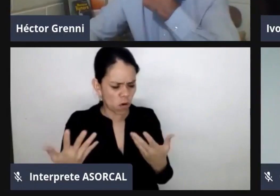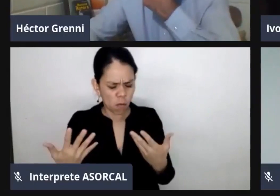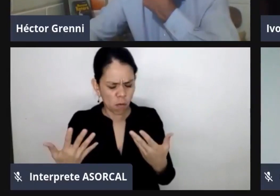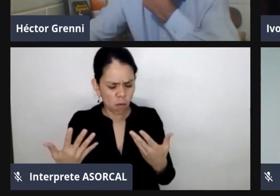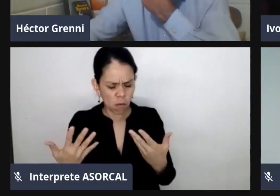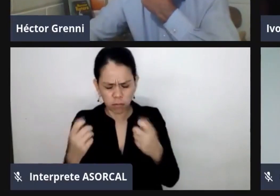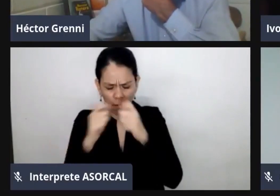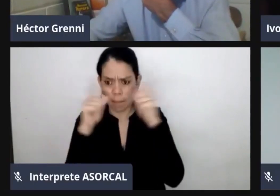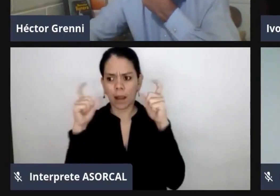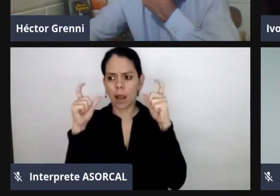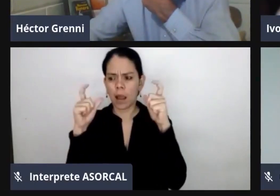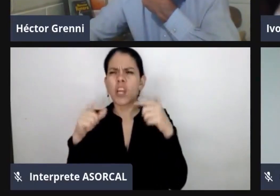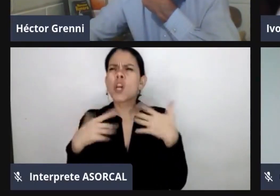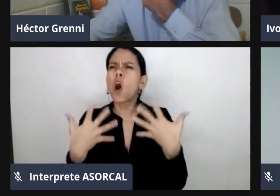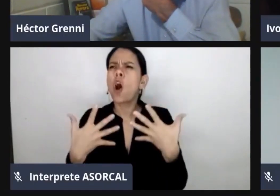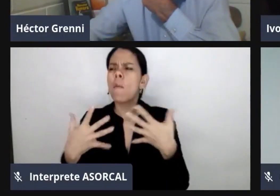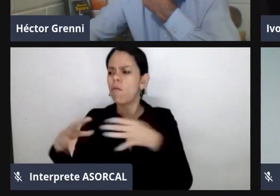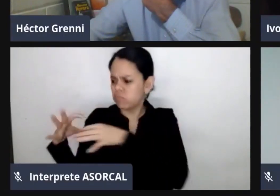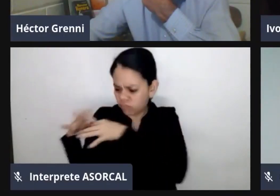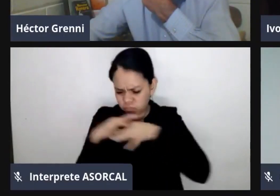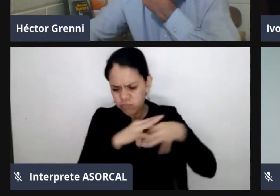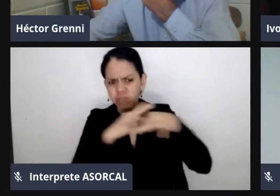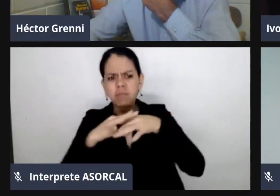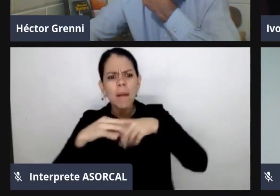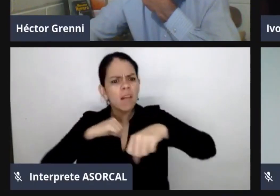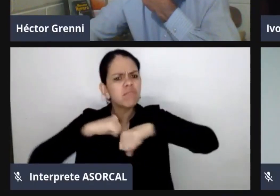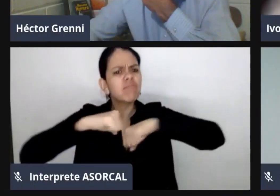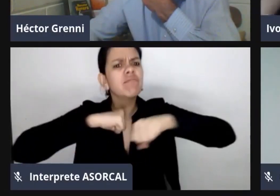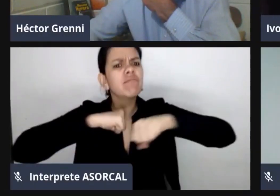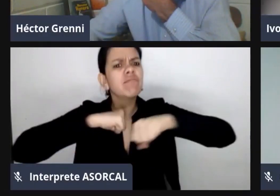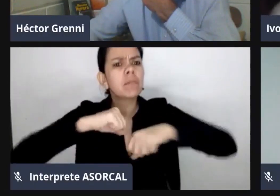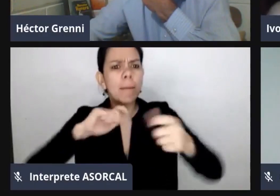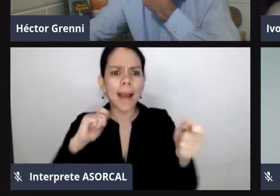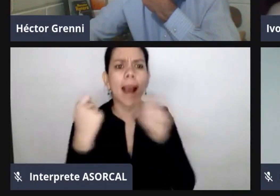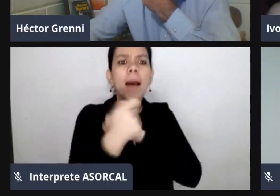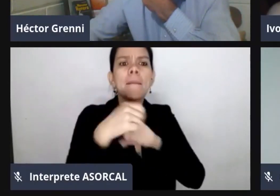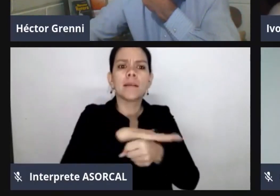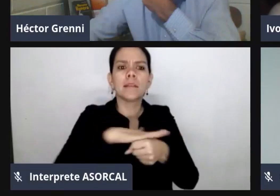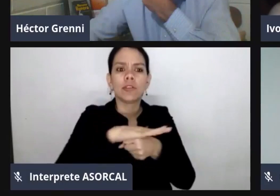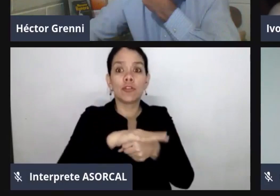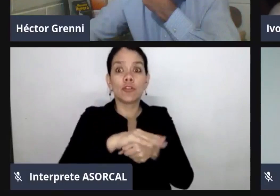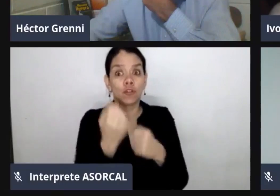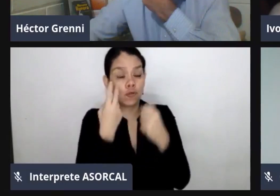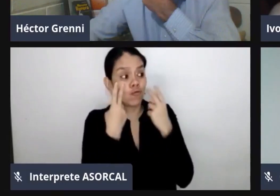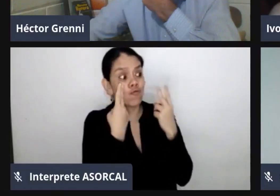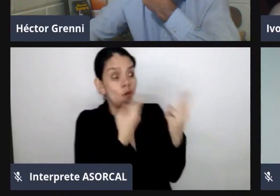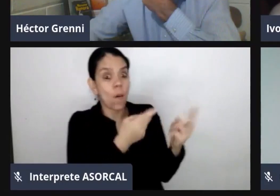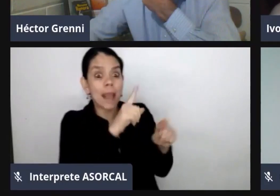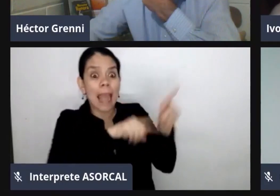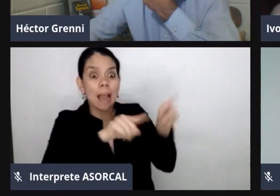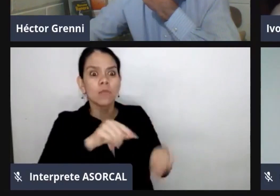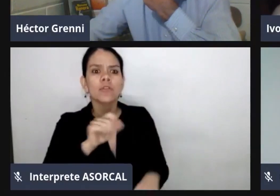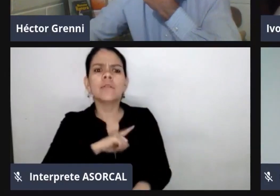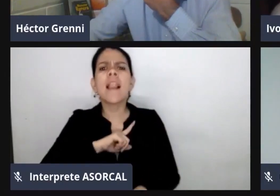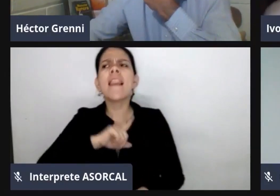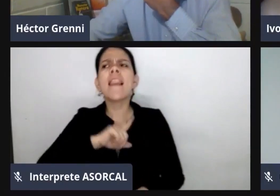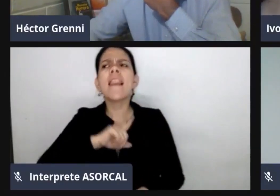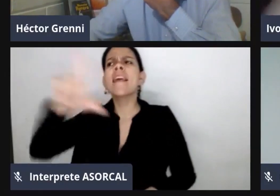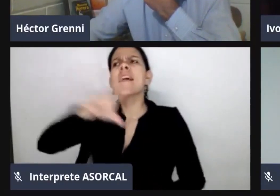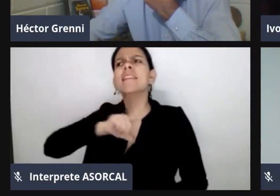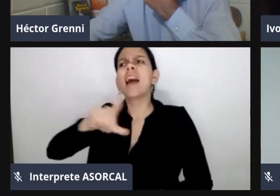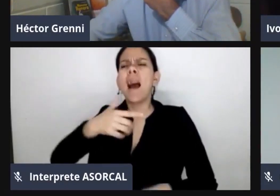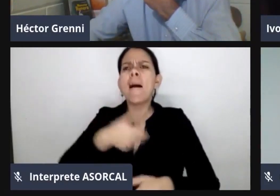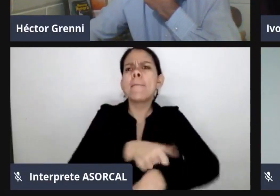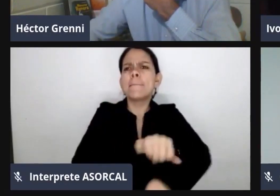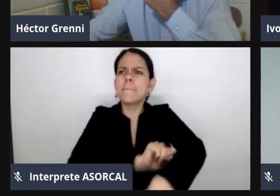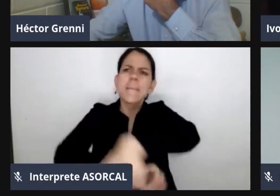organizaciones populares donde algunos liderazgos terminan opacando la misma organización popular, ¿no? Porque son liderazgos